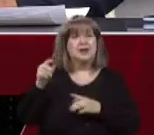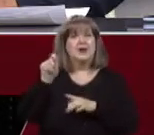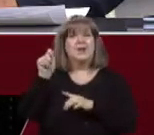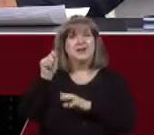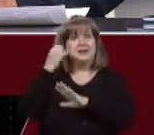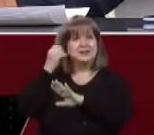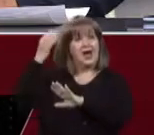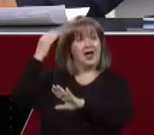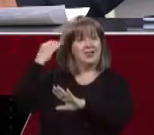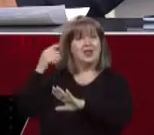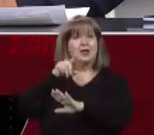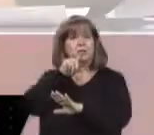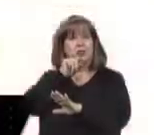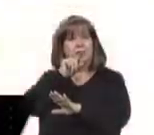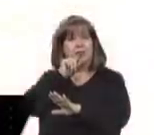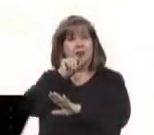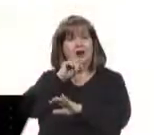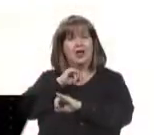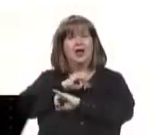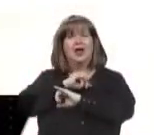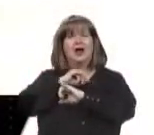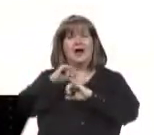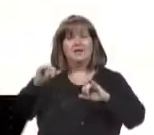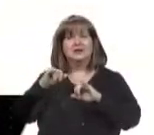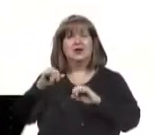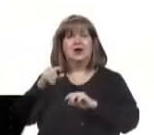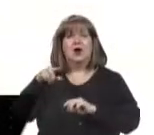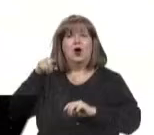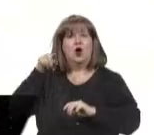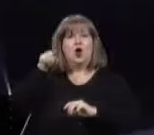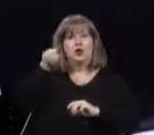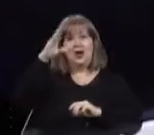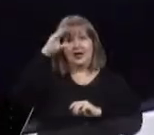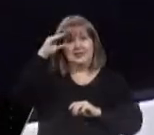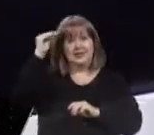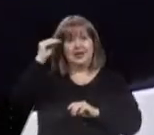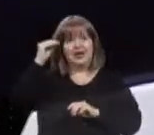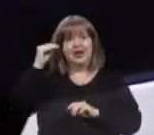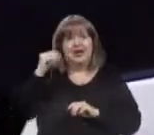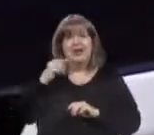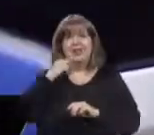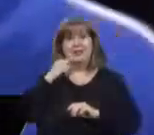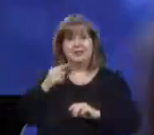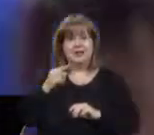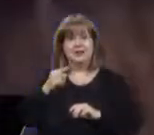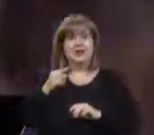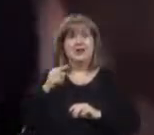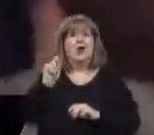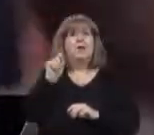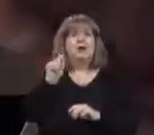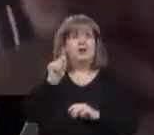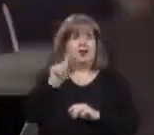en su cuenta de Twitter un mensaje contra Cristina Fernández, en donde decía, perdón, unos meses